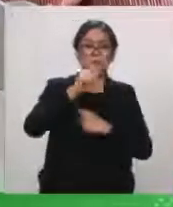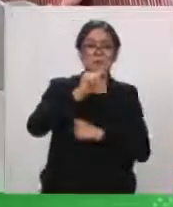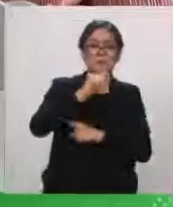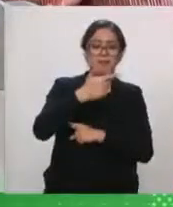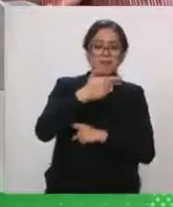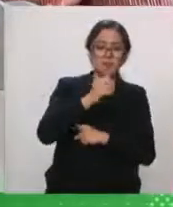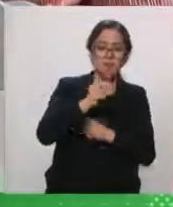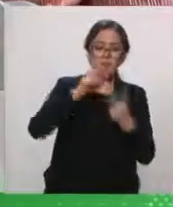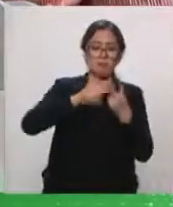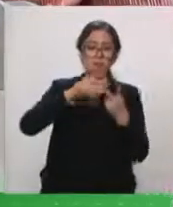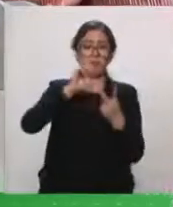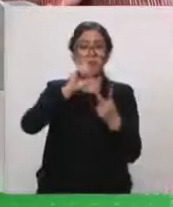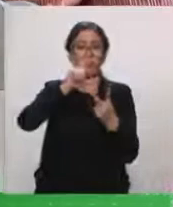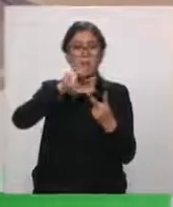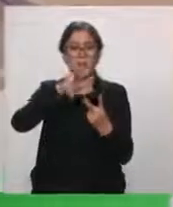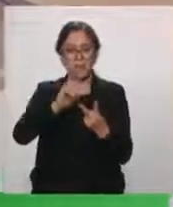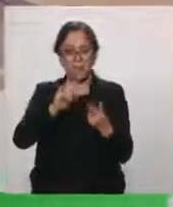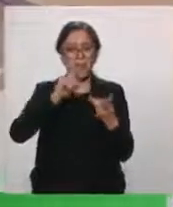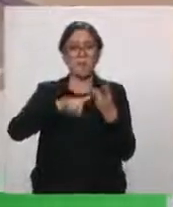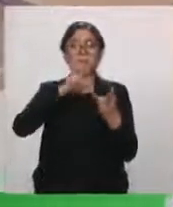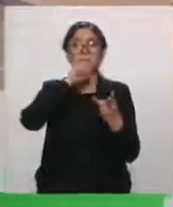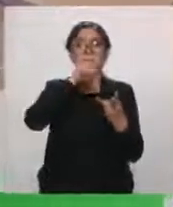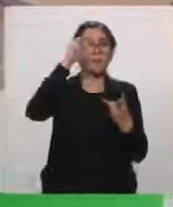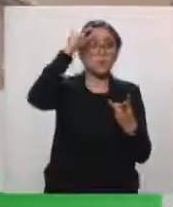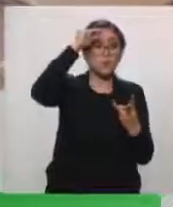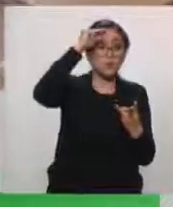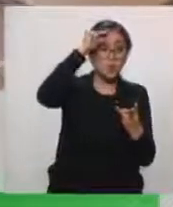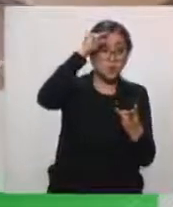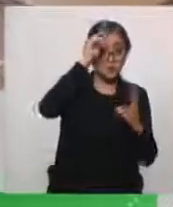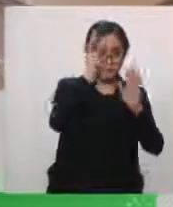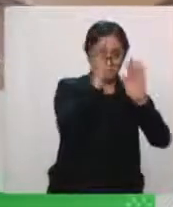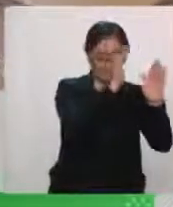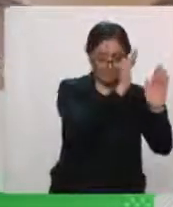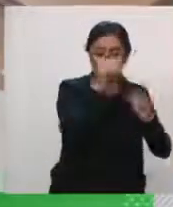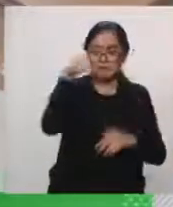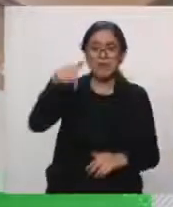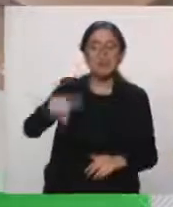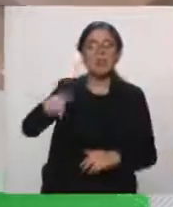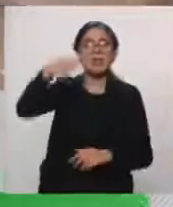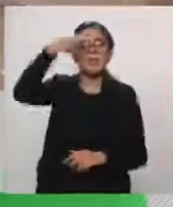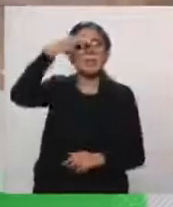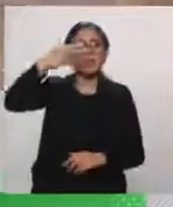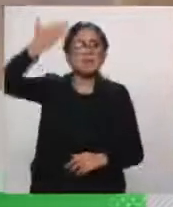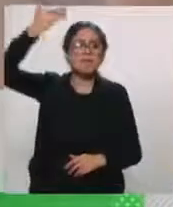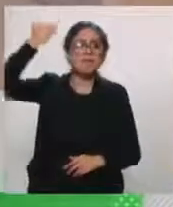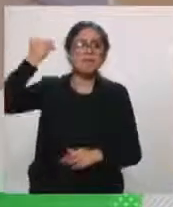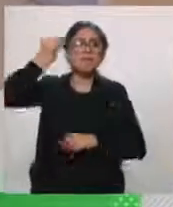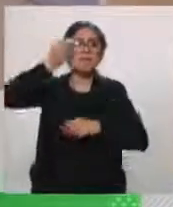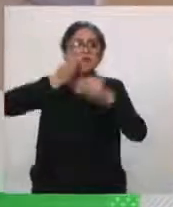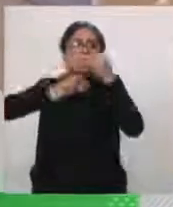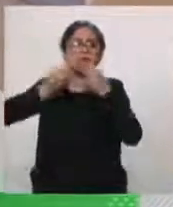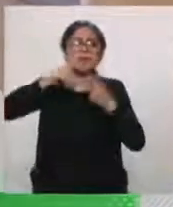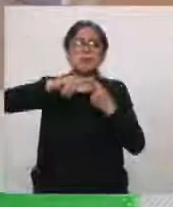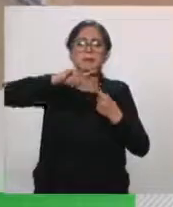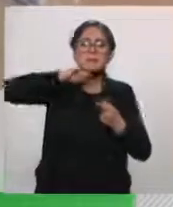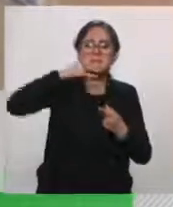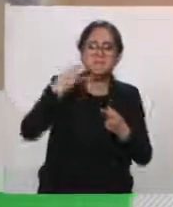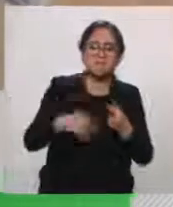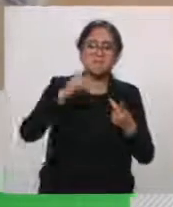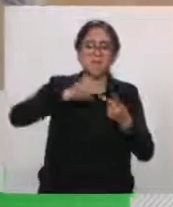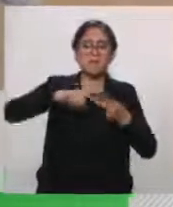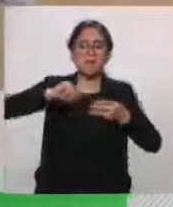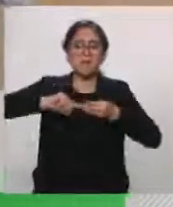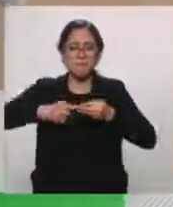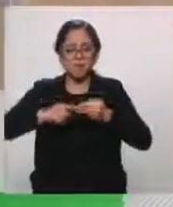olivo y por supuesto en la uva, la dieta mexicana, la dieta mesoamericana estaba basada en el chile, frijol, la